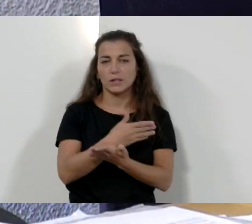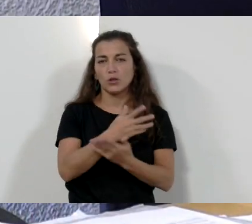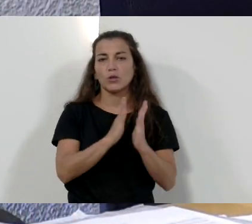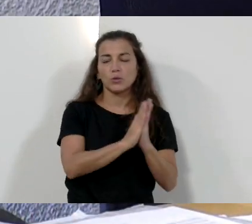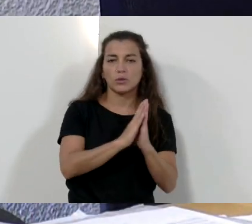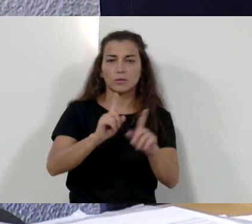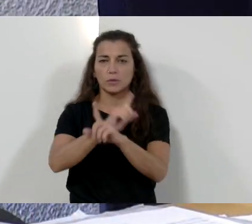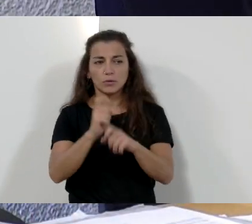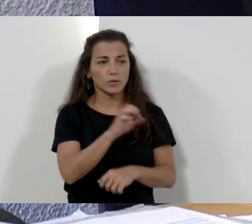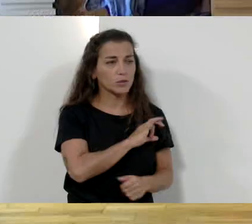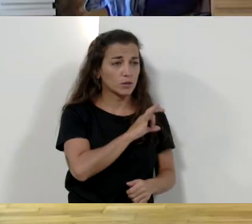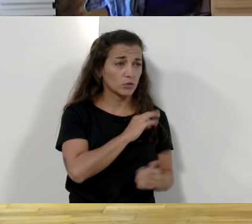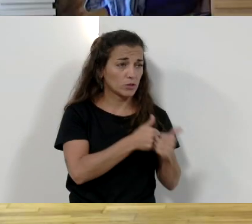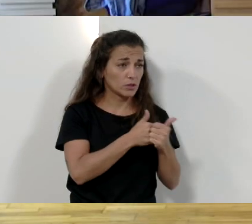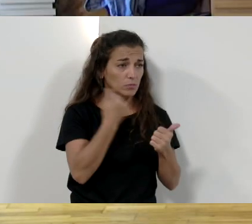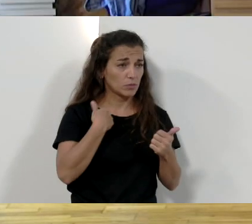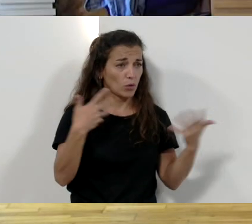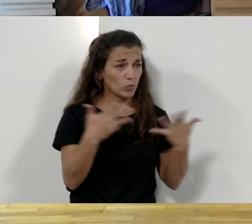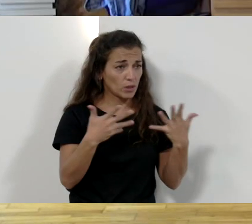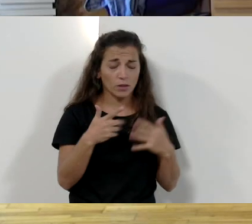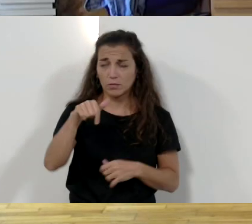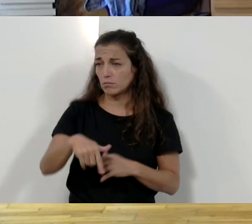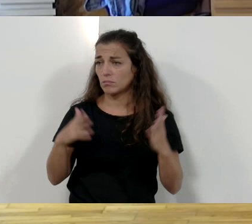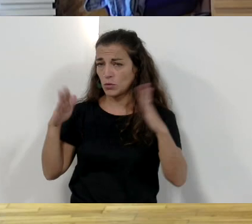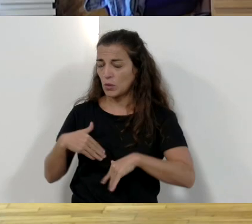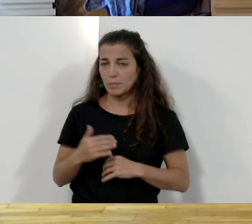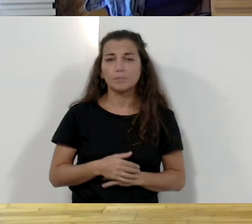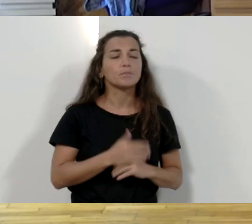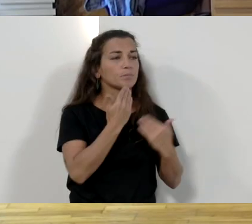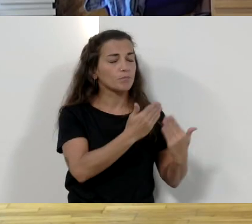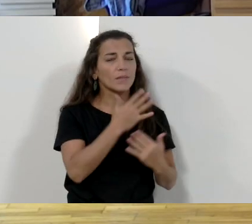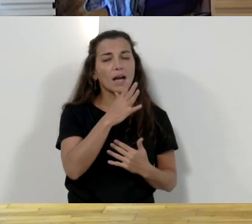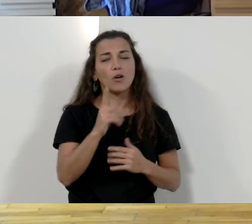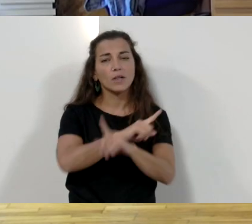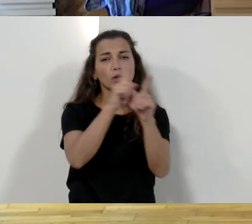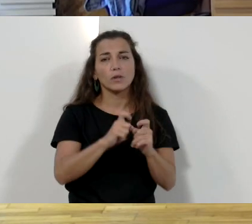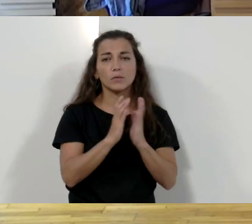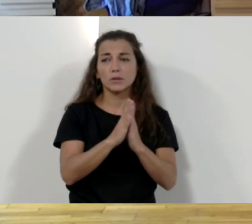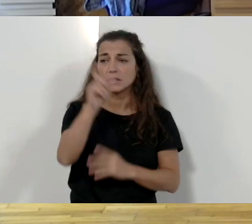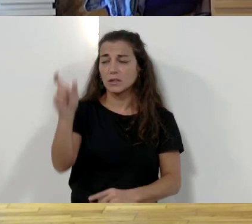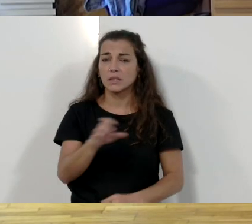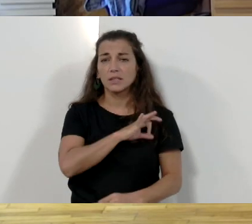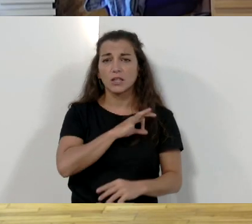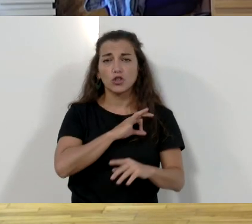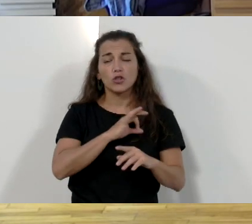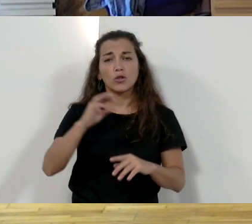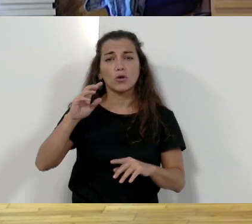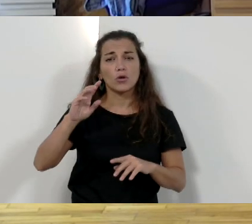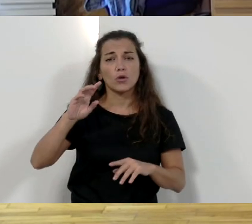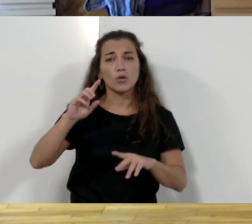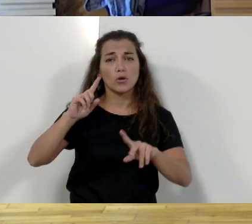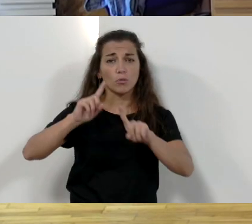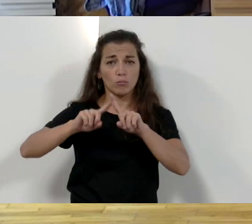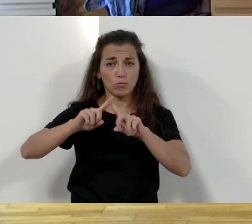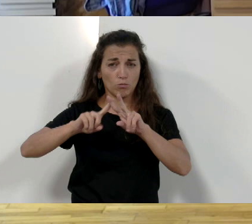urgencia? No, no hay urgencias. Gracias. Pues pasamos a ruegos y preguntas. Señor Blázquez, ¿alguna pregunta? Señora